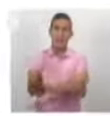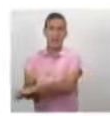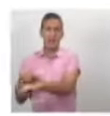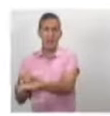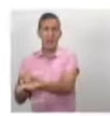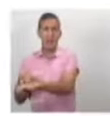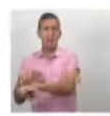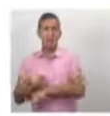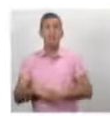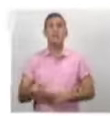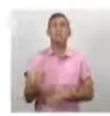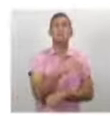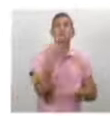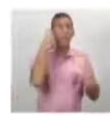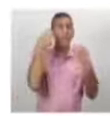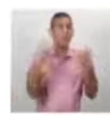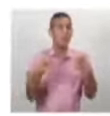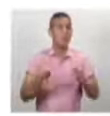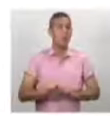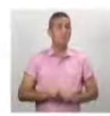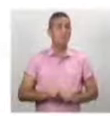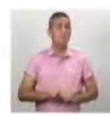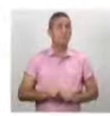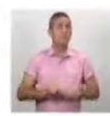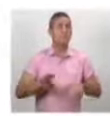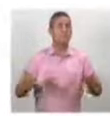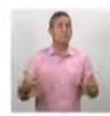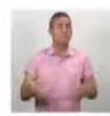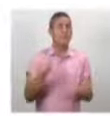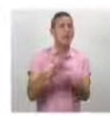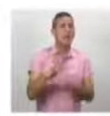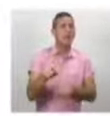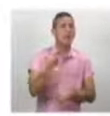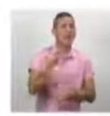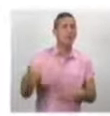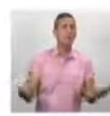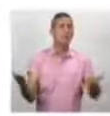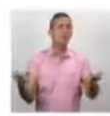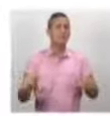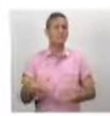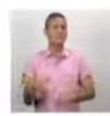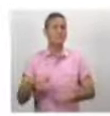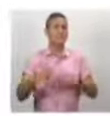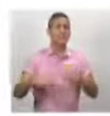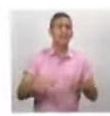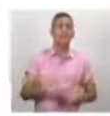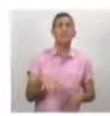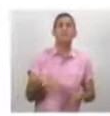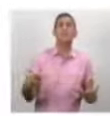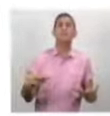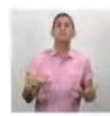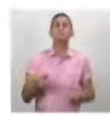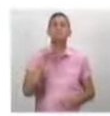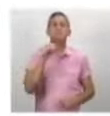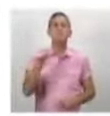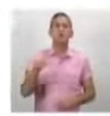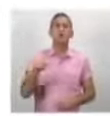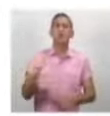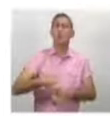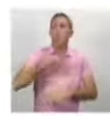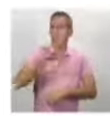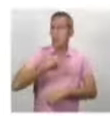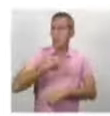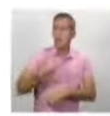animal. Es importante que a partir de esta comparación que realices, definas con tus